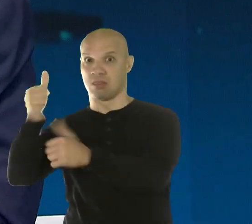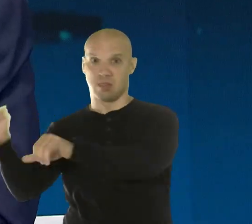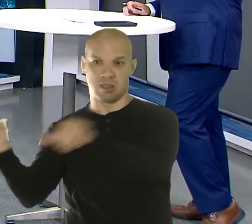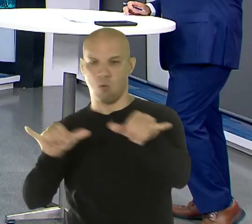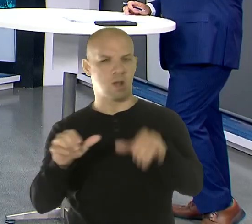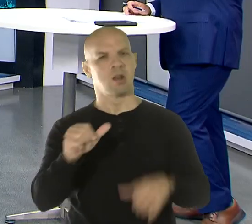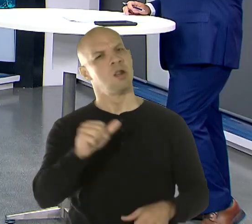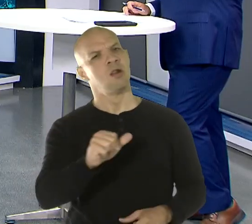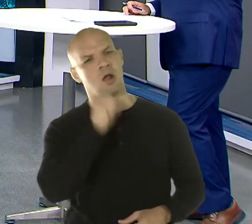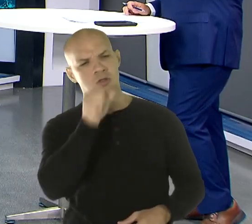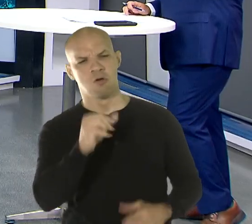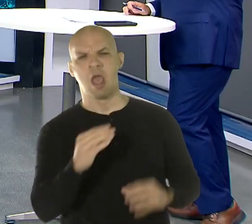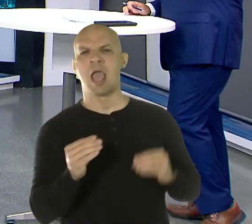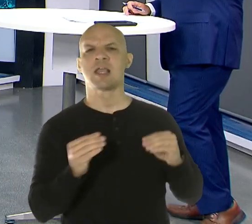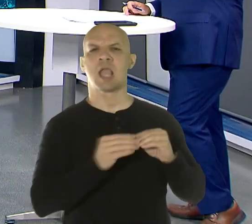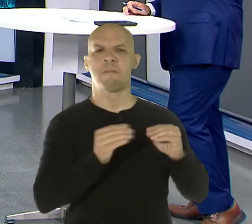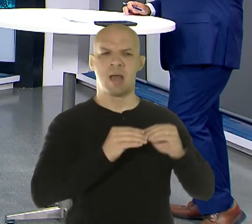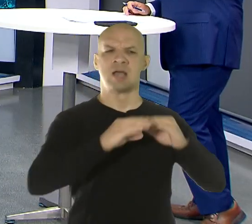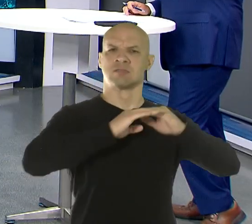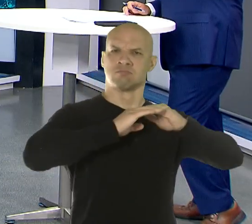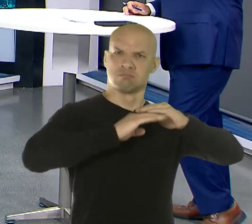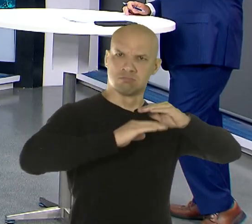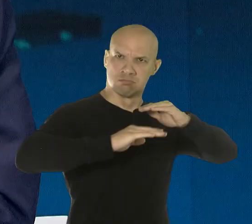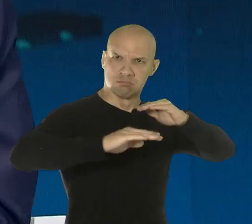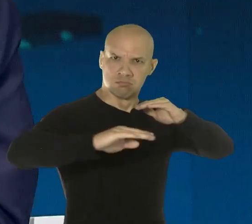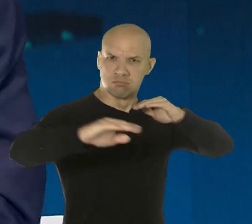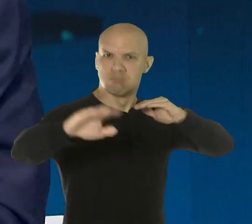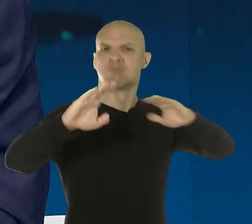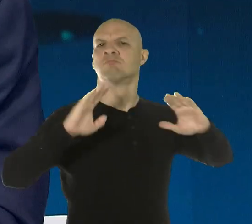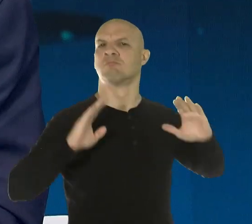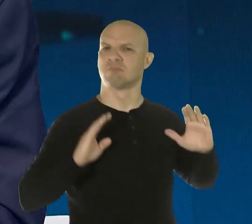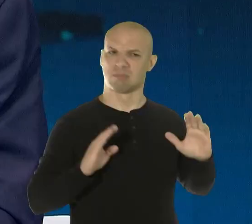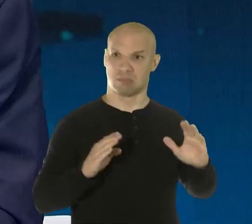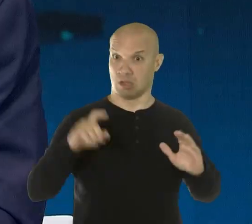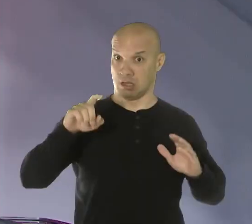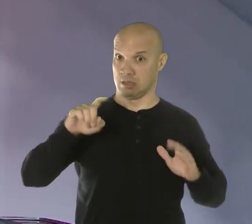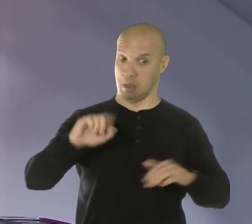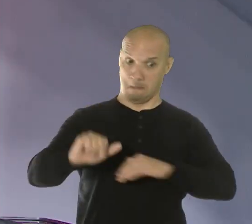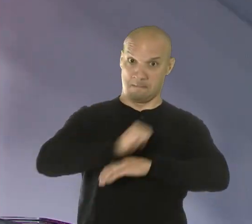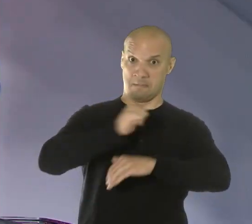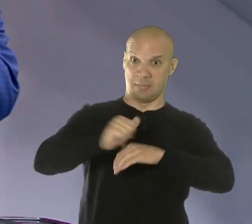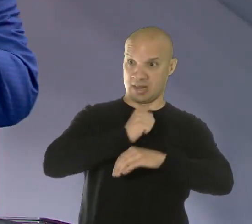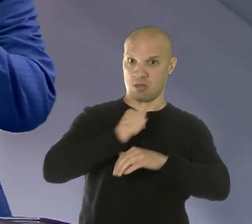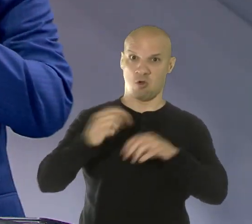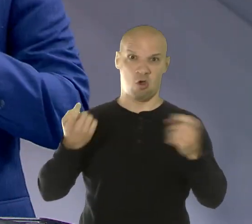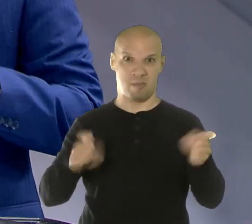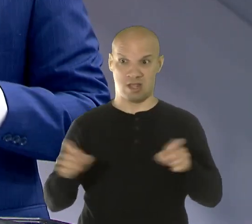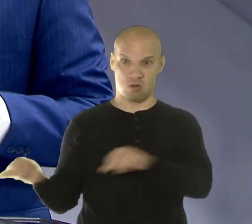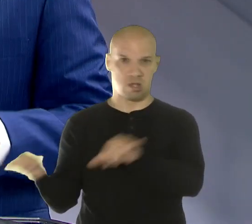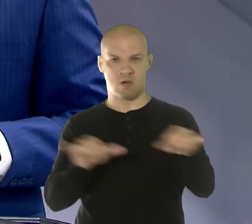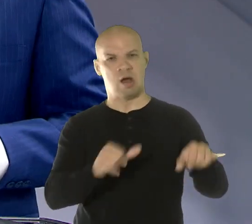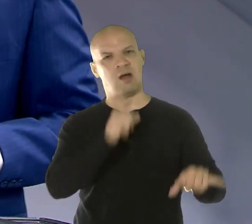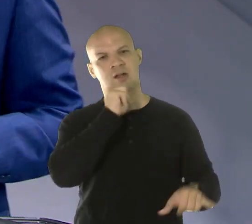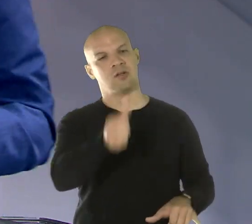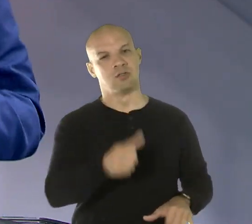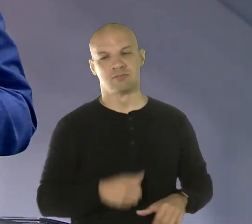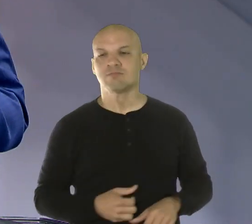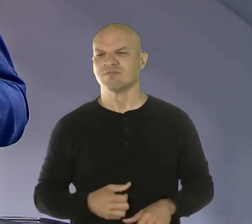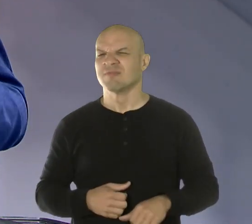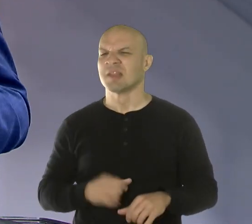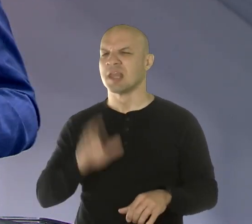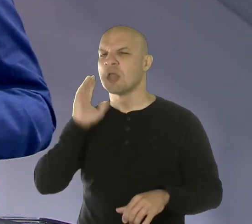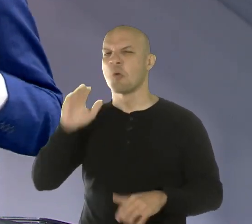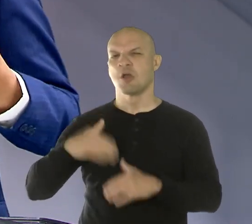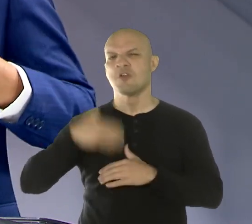conservadora y entonces como tal no debe haber este tipo de peligro. Y con ese tema vamos a entrar en el segundo segmento, porque